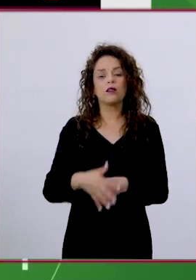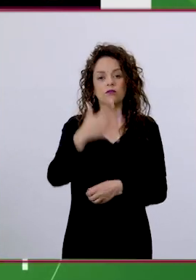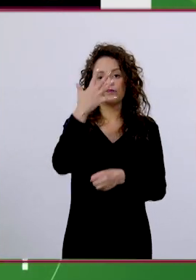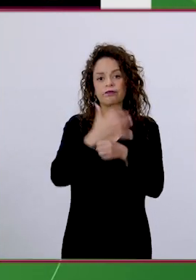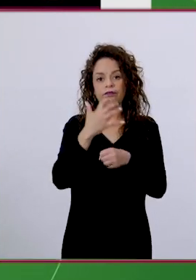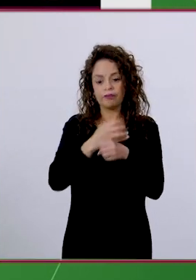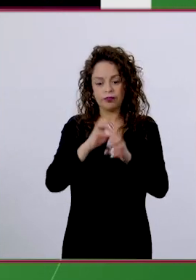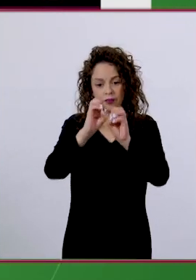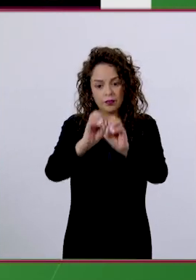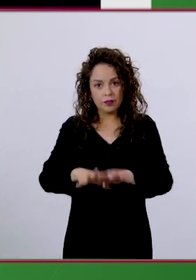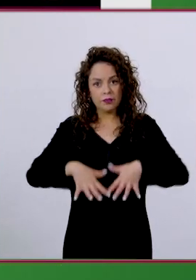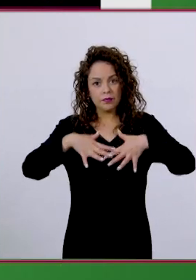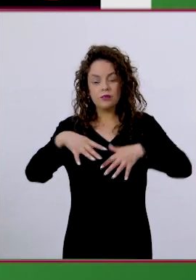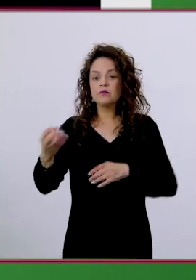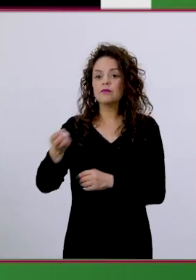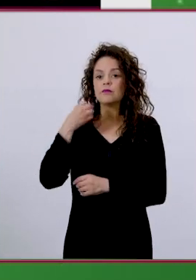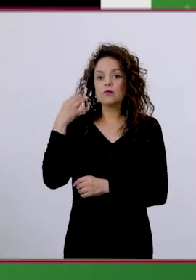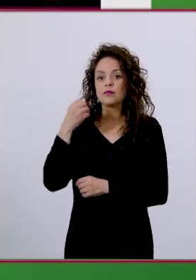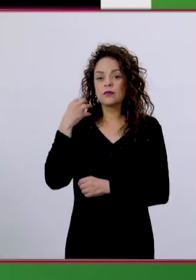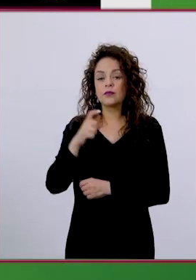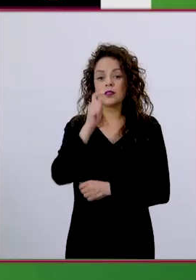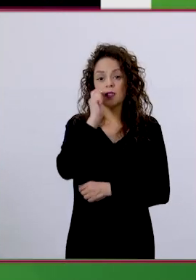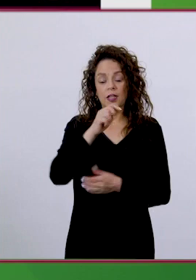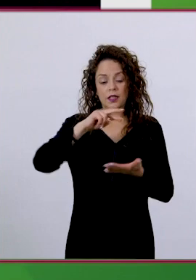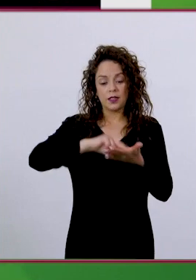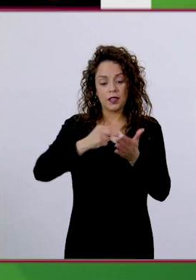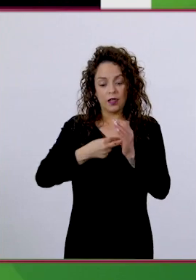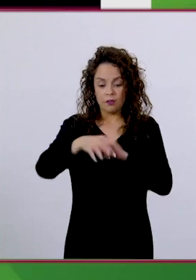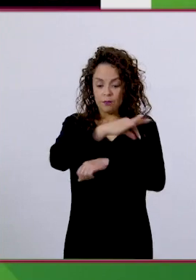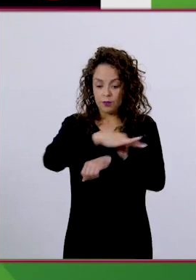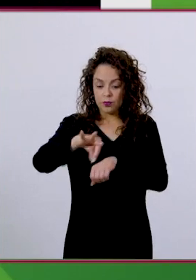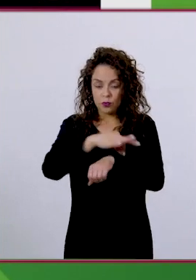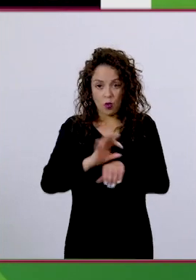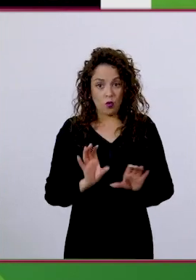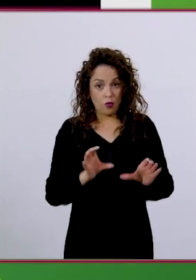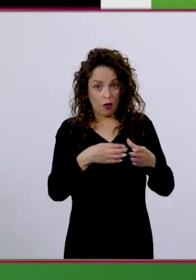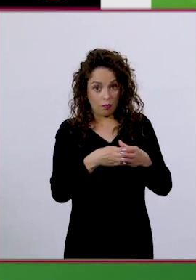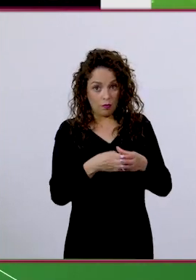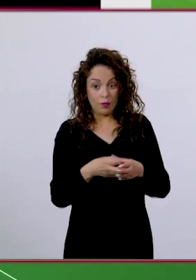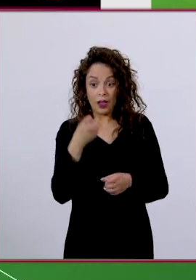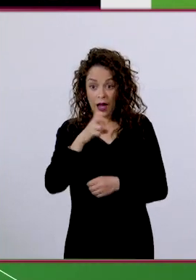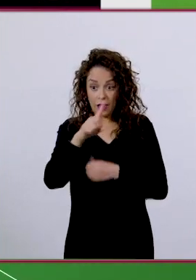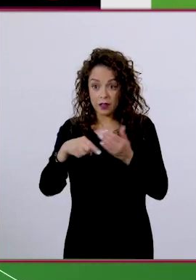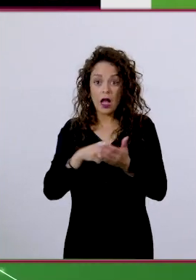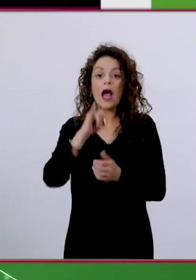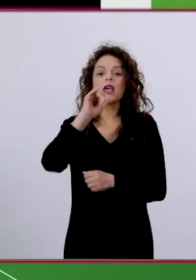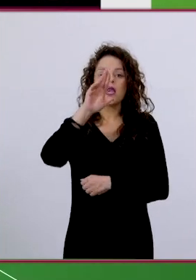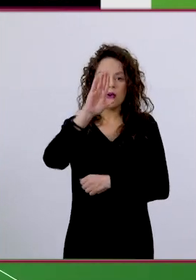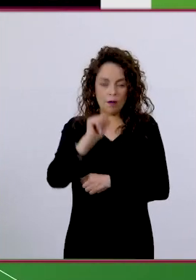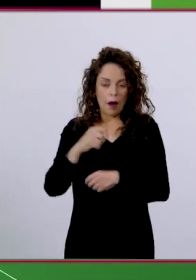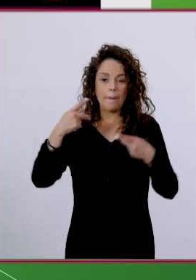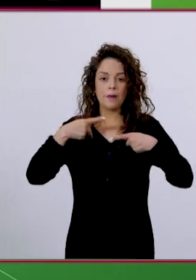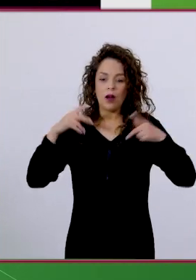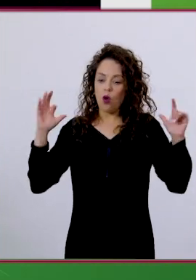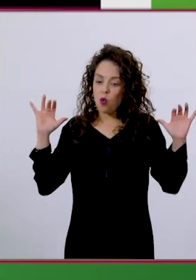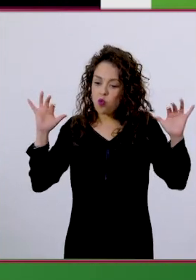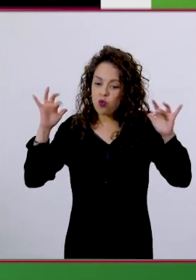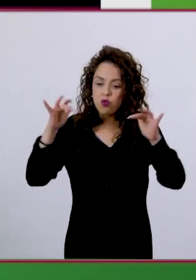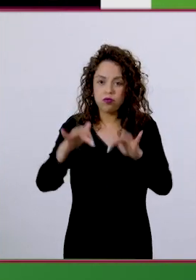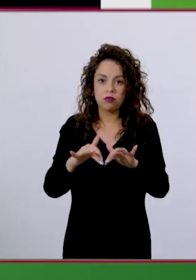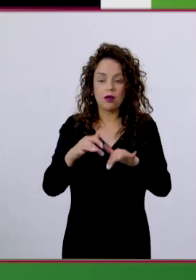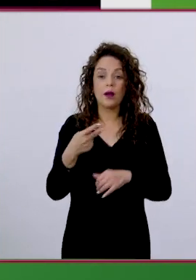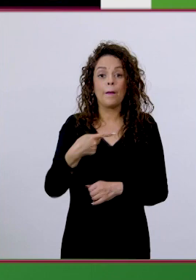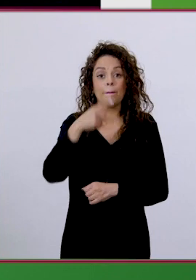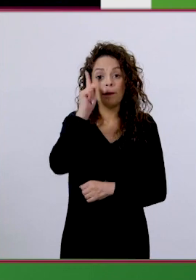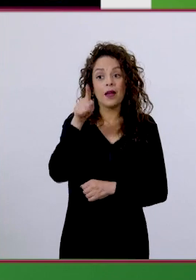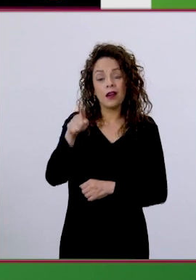latinoamericano en arquitectura comunitaria. Por supuesto que este evento iba a ser presencial, pero por la pandemia tuvimos que